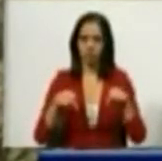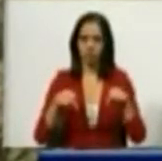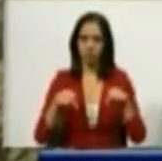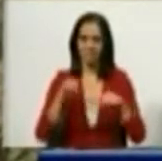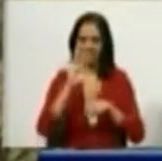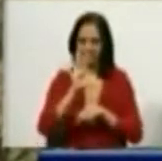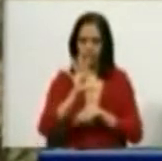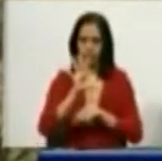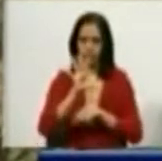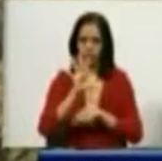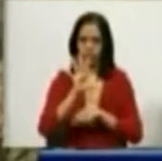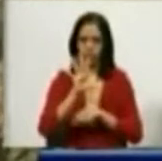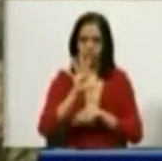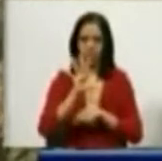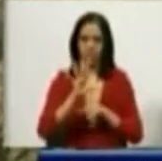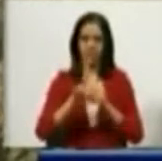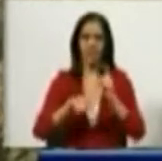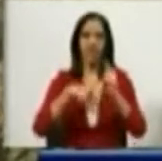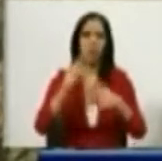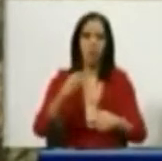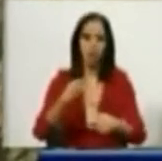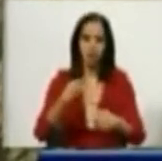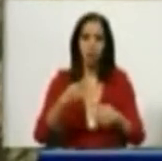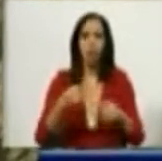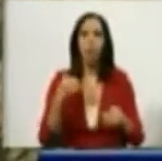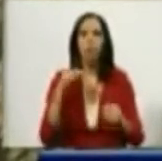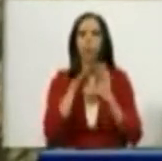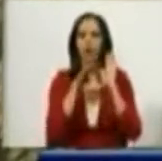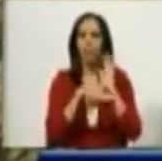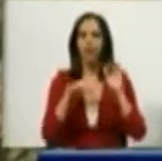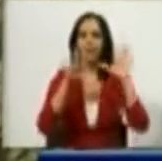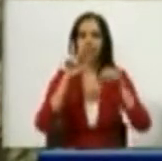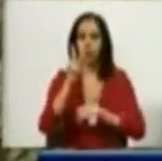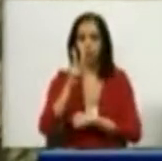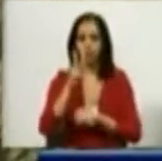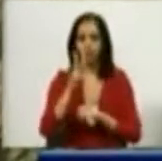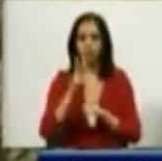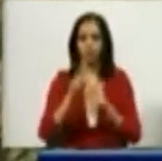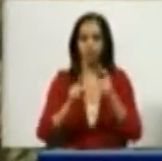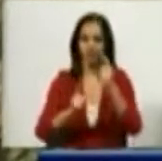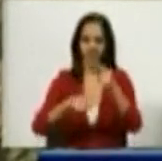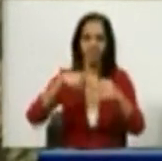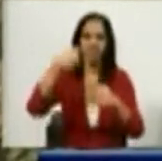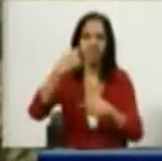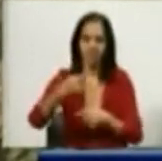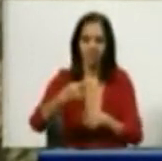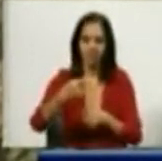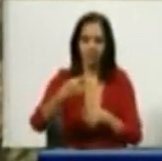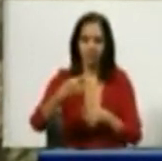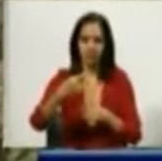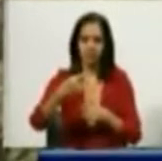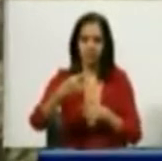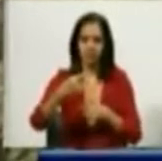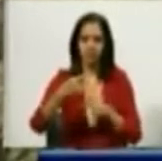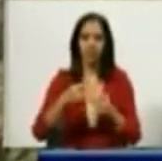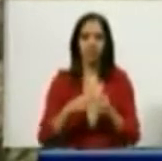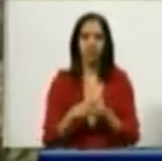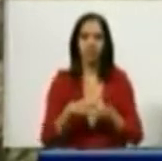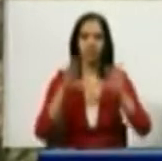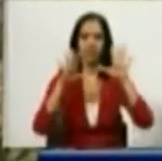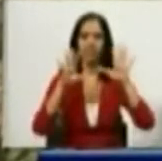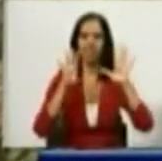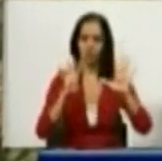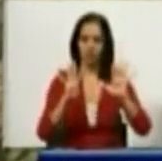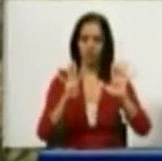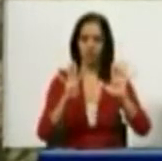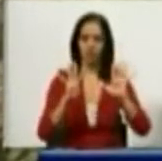es cinco el próximo programa es el doce el siguiente es el 19